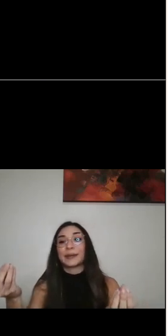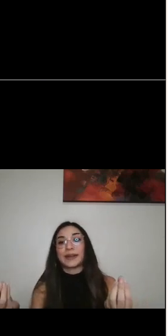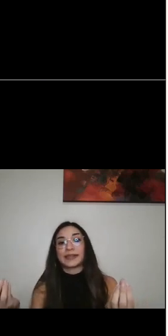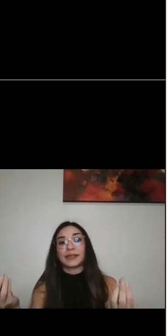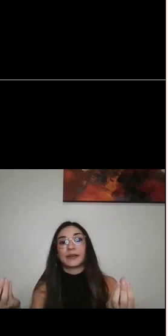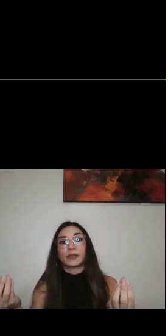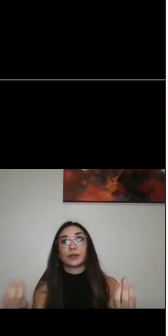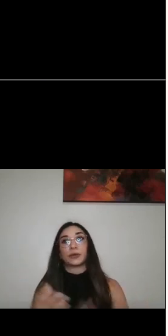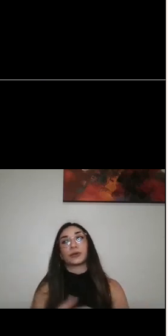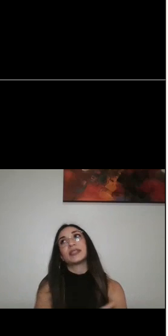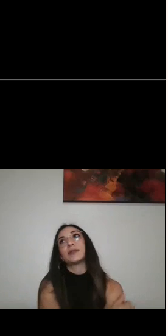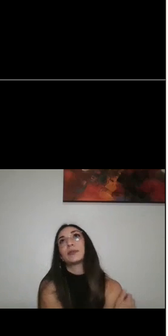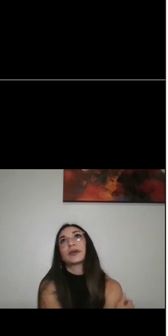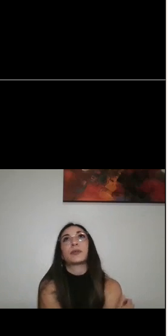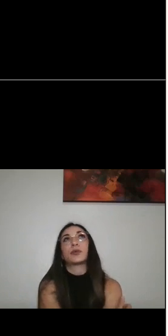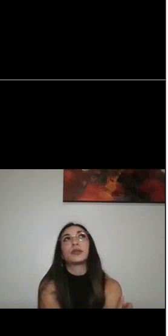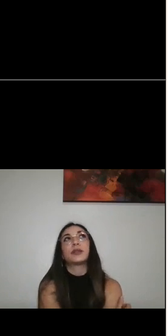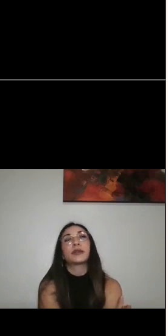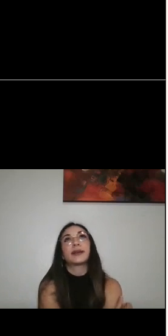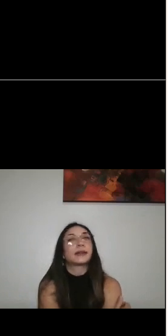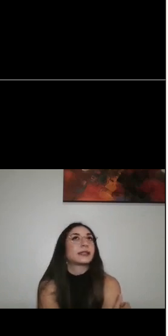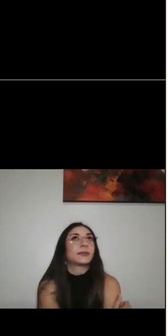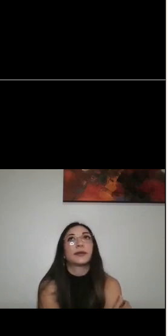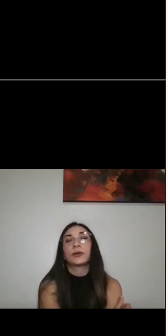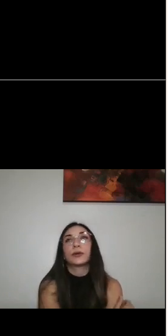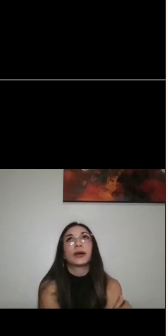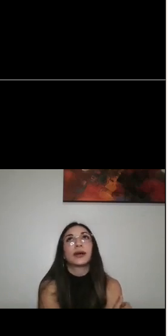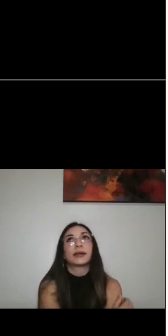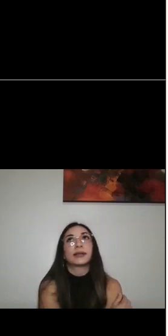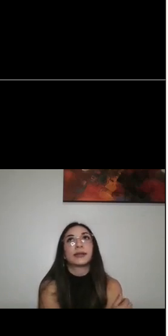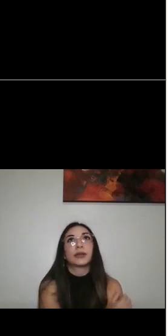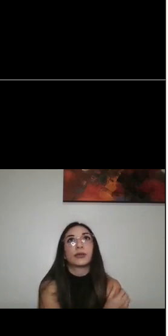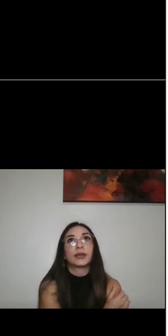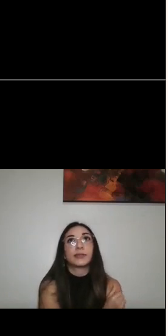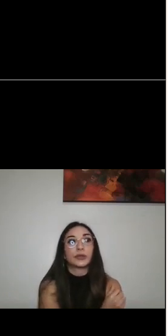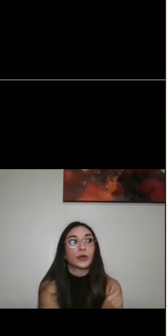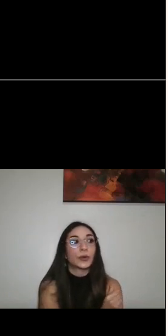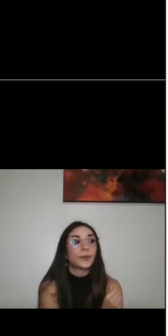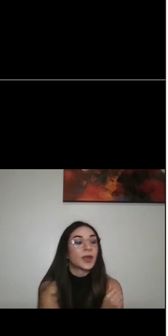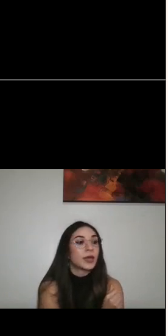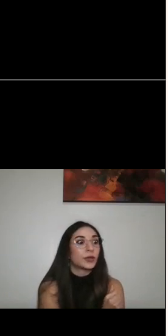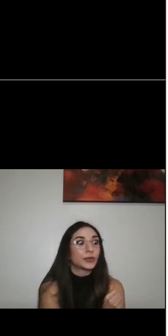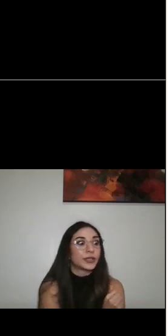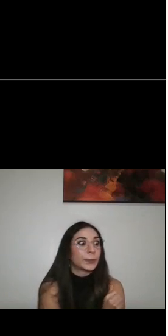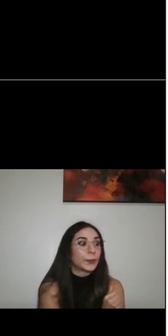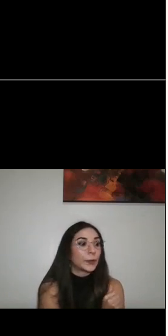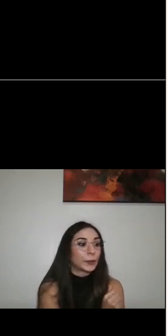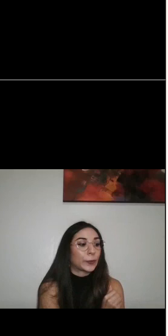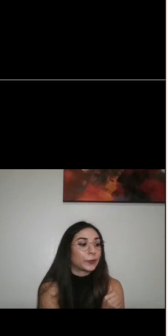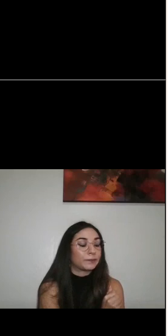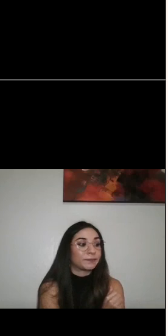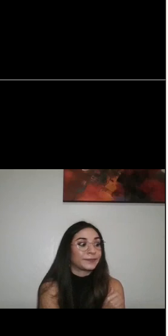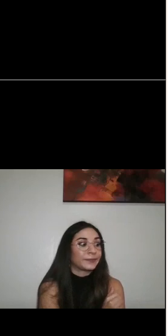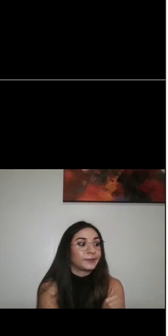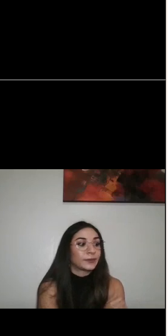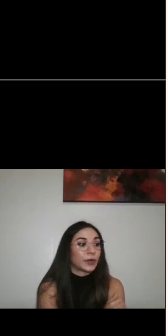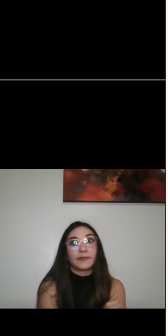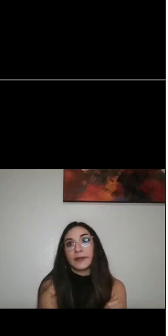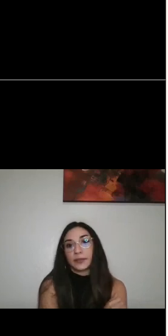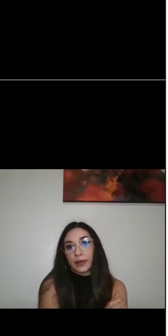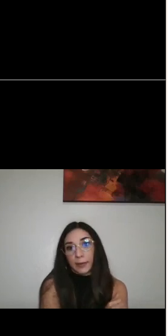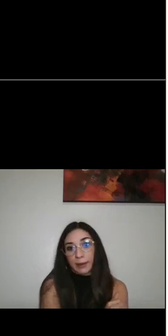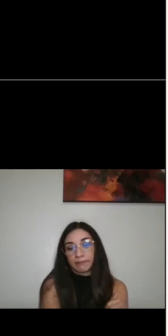que perciben el sonido. Entonces, por ejemplo, un niño que de nacimiento haya tenido alguna disminución, no sé, por